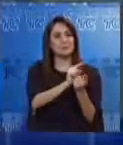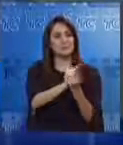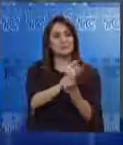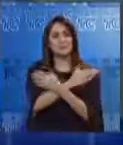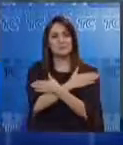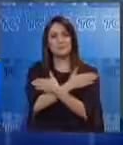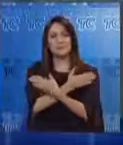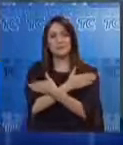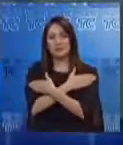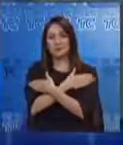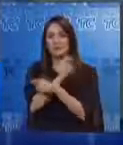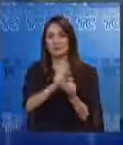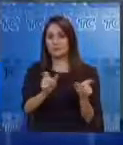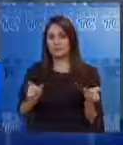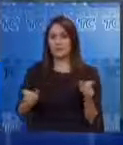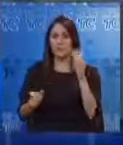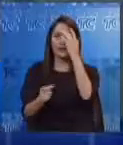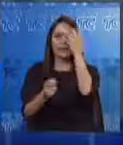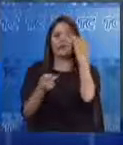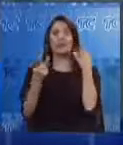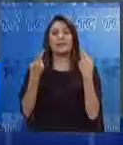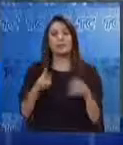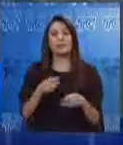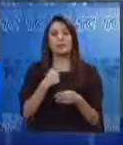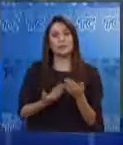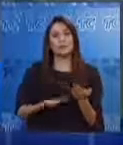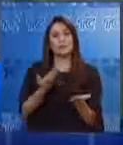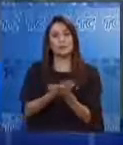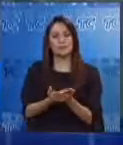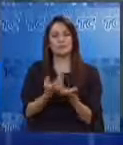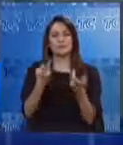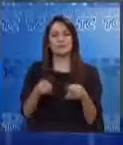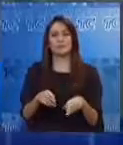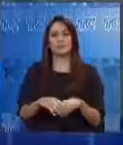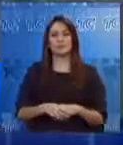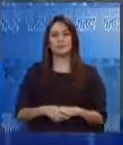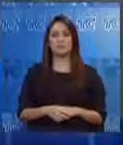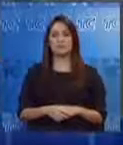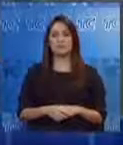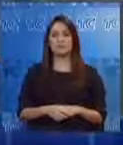ciudadanos en general además dio a conocer varias propuestas de su campaña